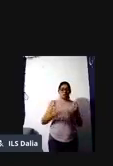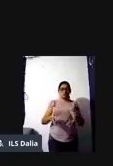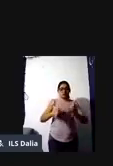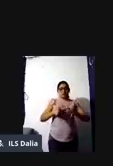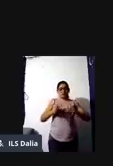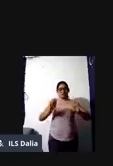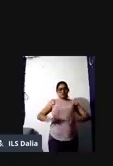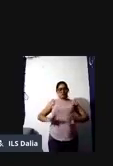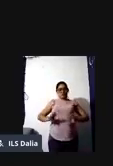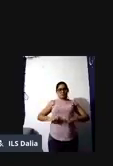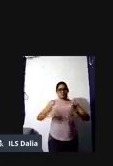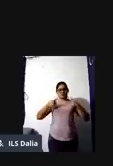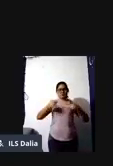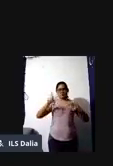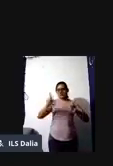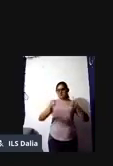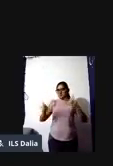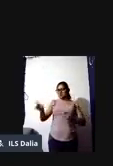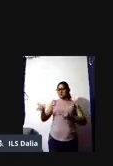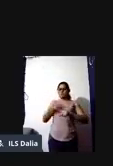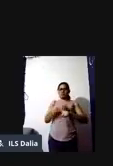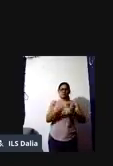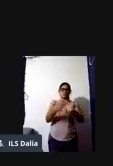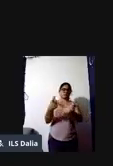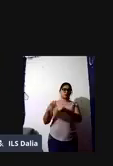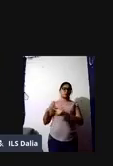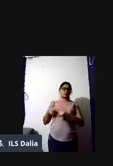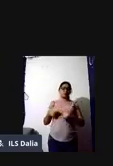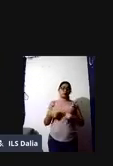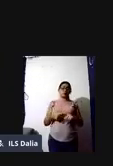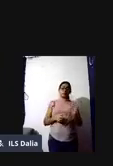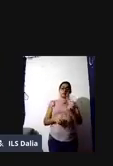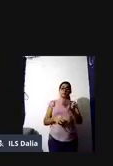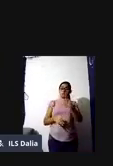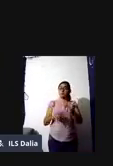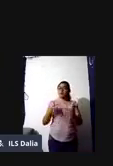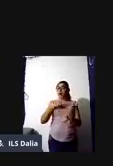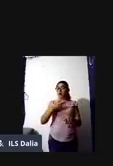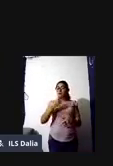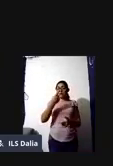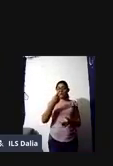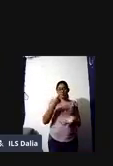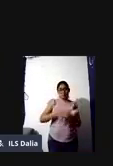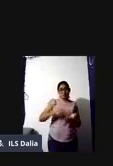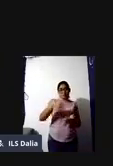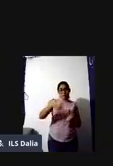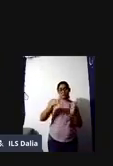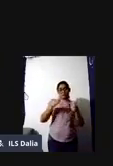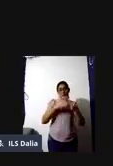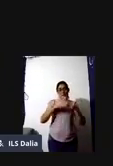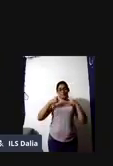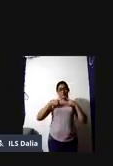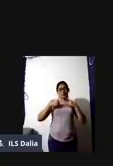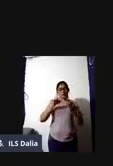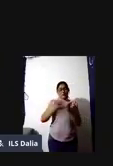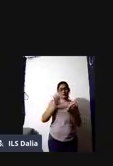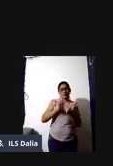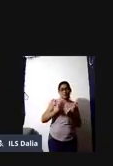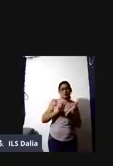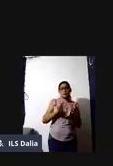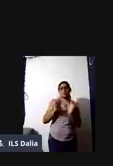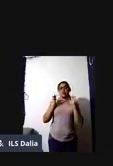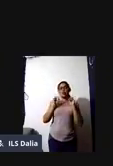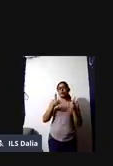pasando con ellas y ellos. Y si tienes una persona en casa o conoces a alguien que tiene una persona en casa o eres una persona